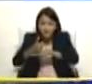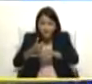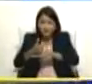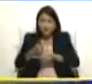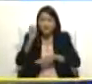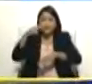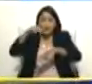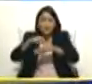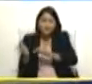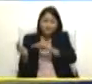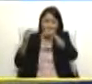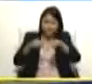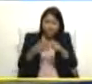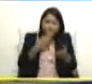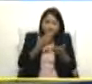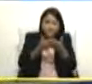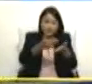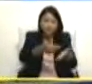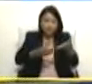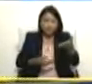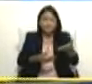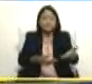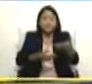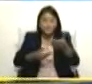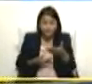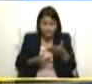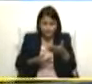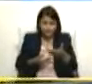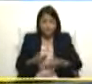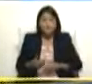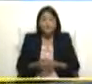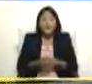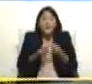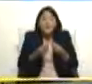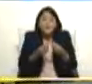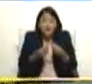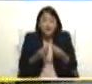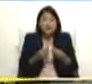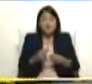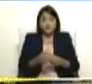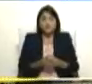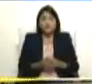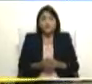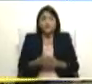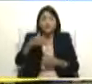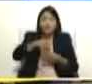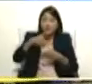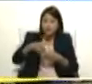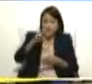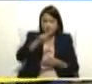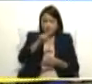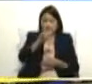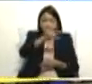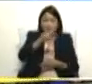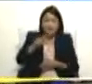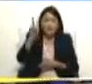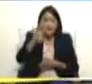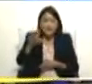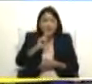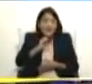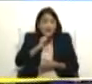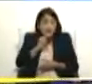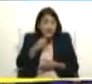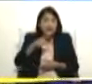Nacional a consignar el acuerdo correspondiente para que por vía del voto directo y secreto el